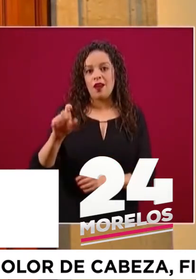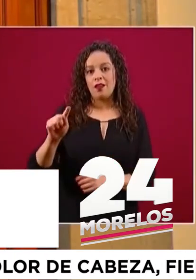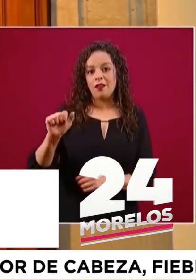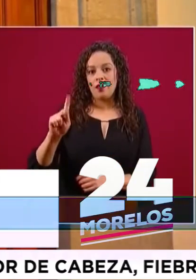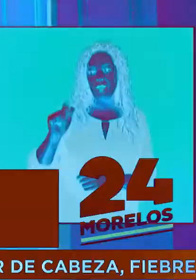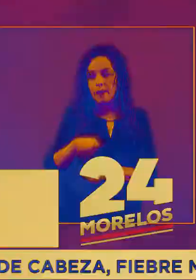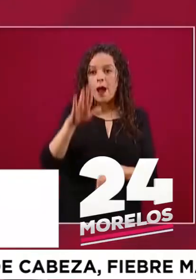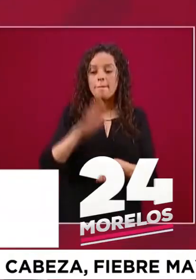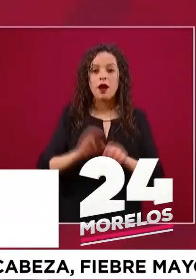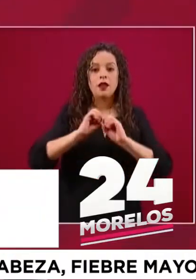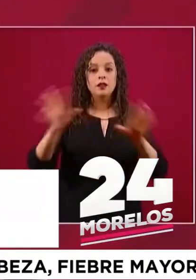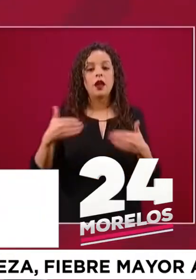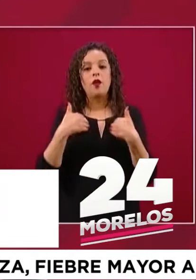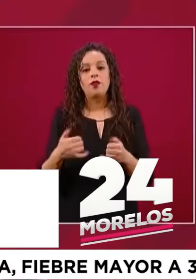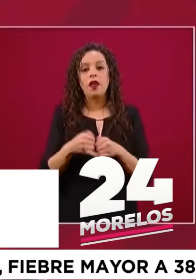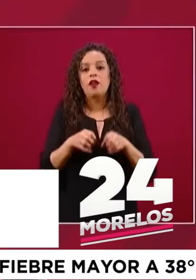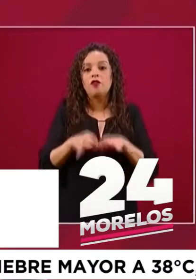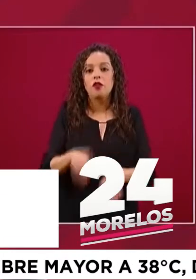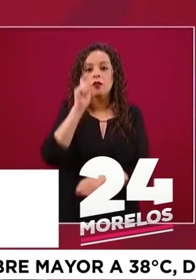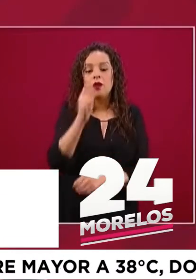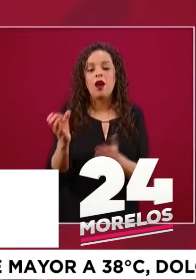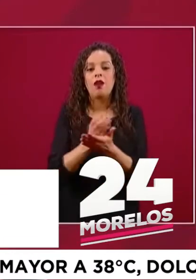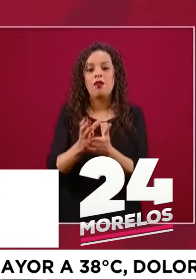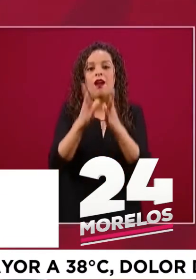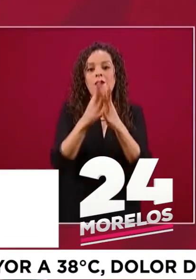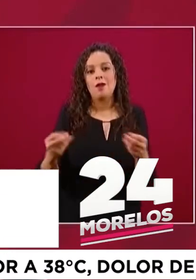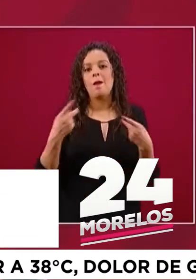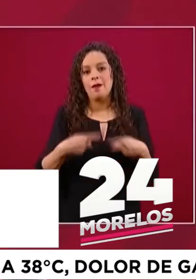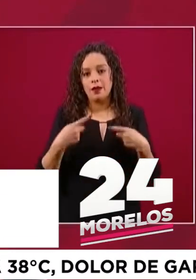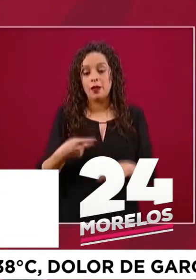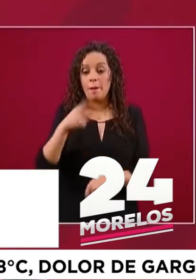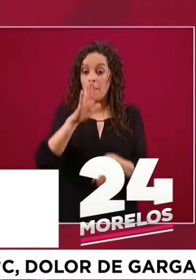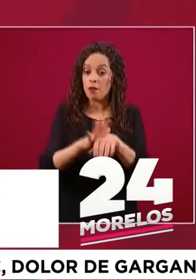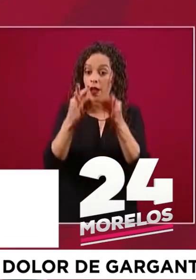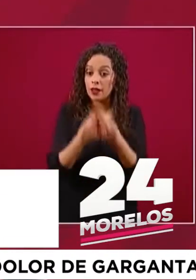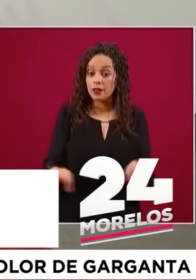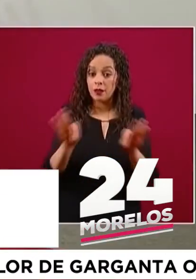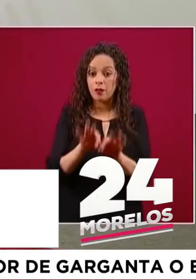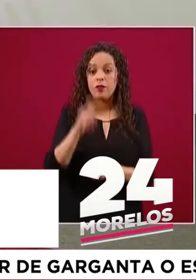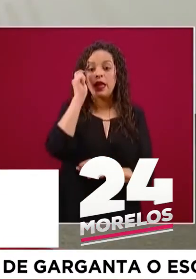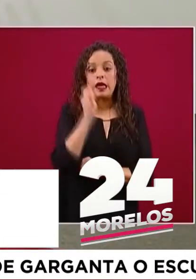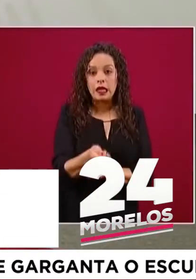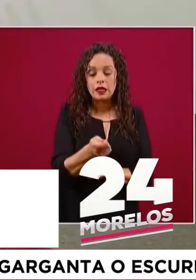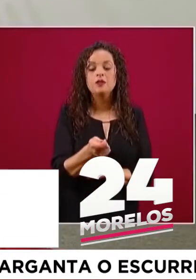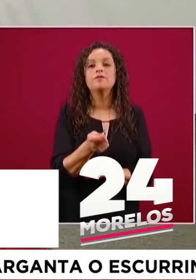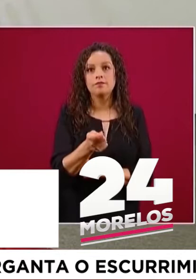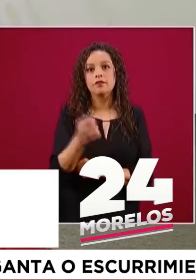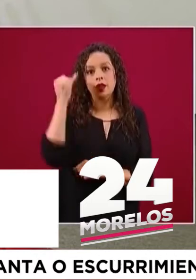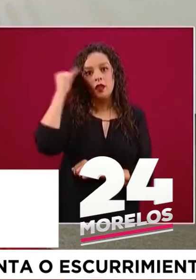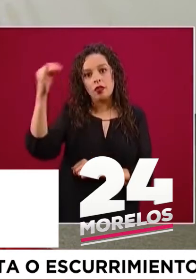día anterior. Asimismo, autoridades de la Secretaría de Salud del Gobierno Federal informaron que en el país se han